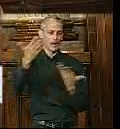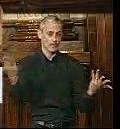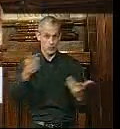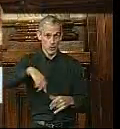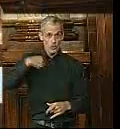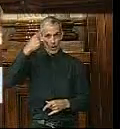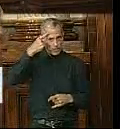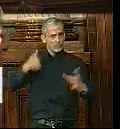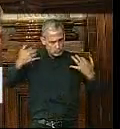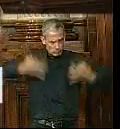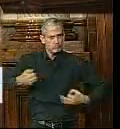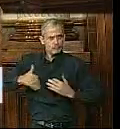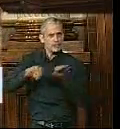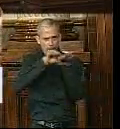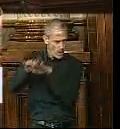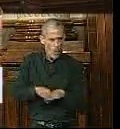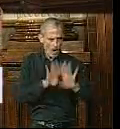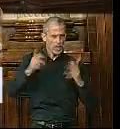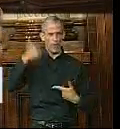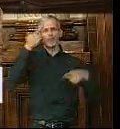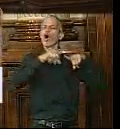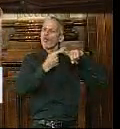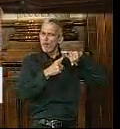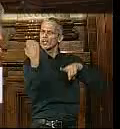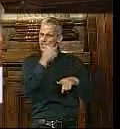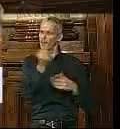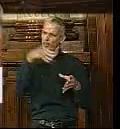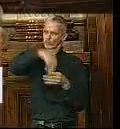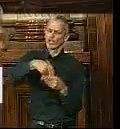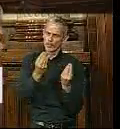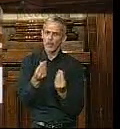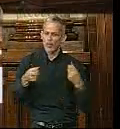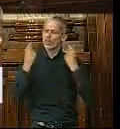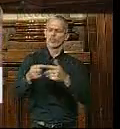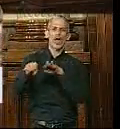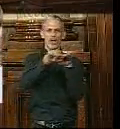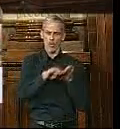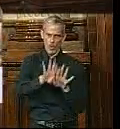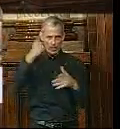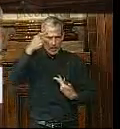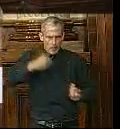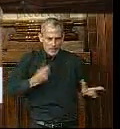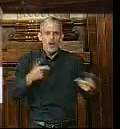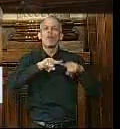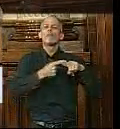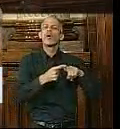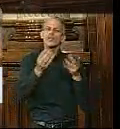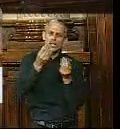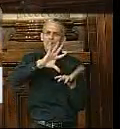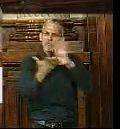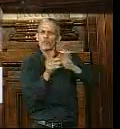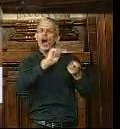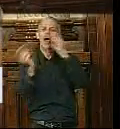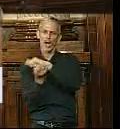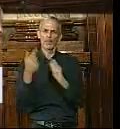creemos en la igualdad y entendemos que la incidencia política es algo muy importante porque en definitiva creemos en la política como transformadora